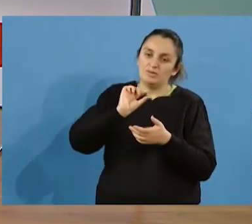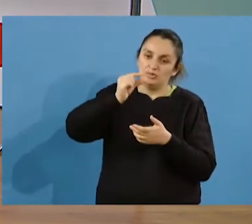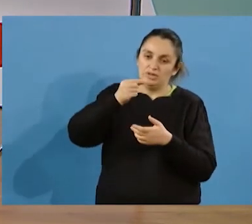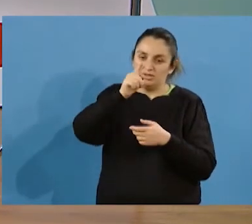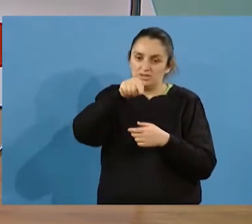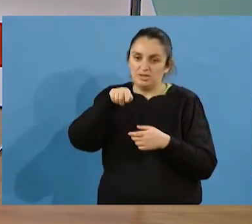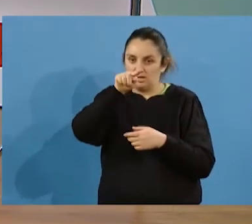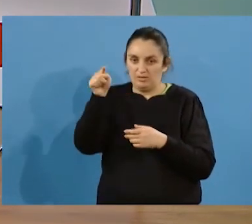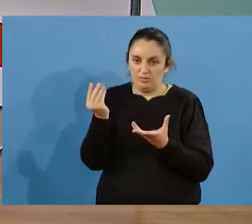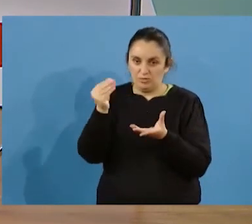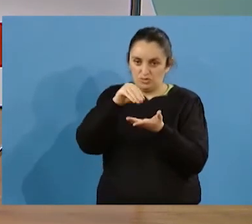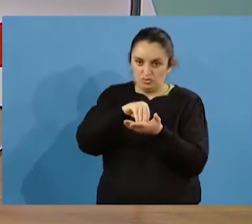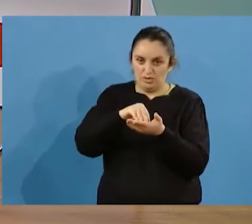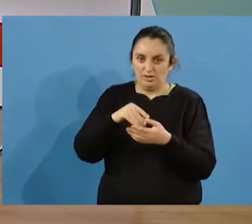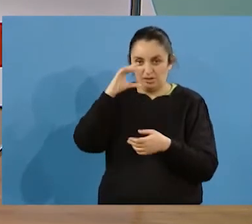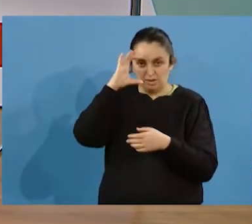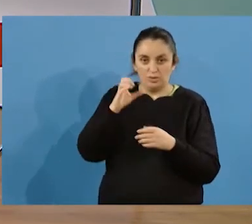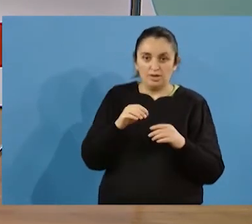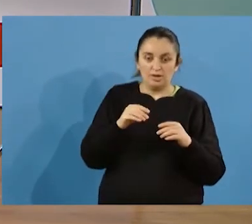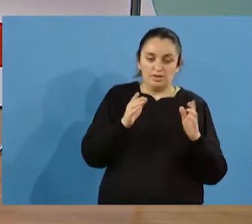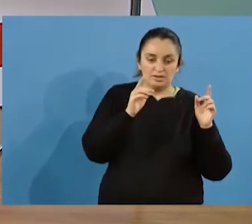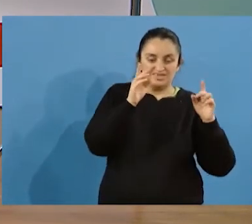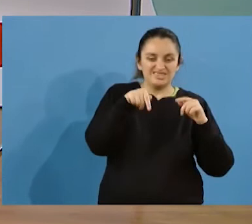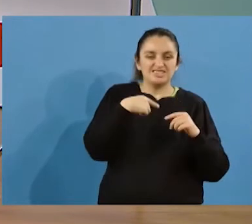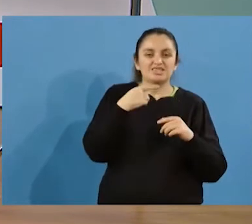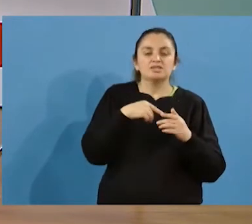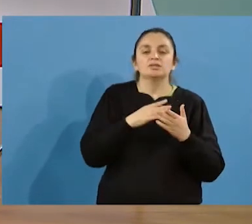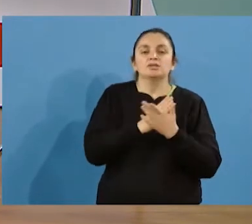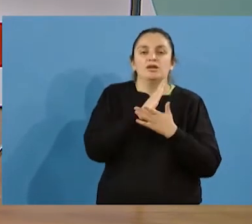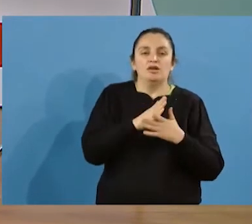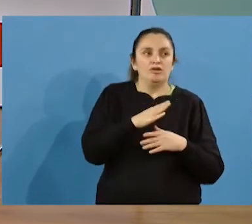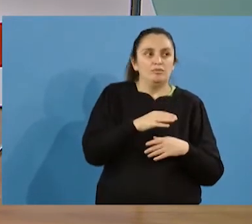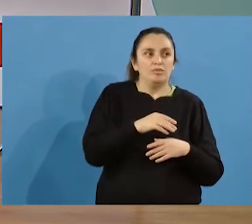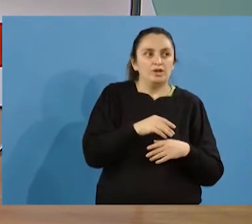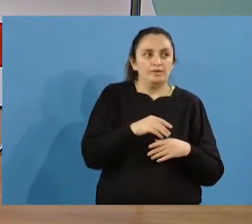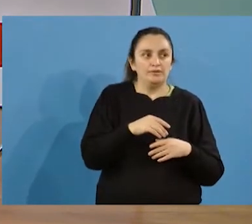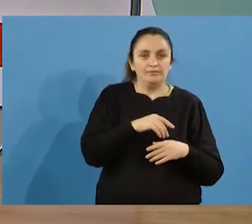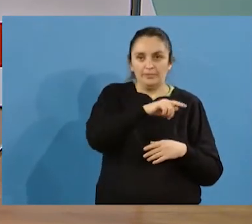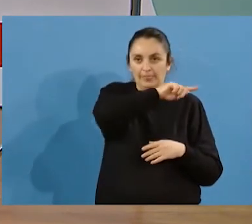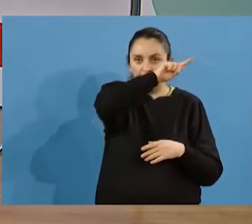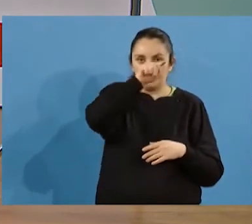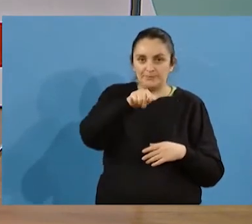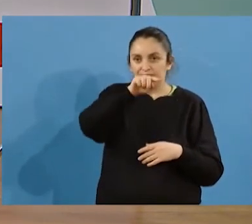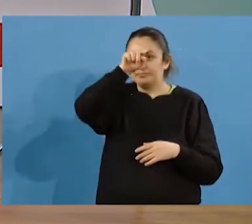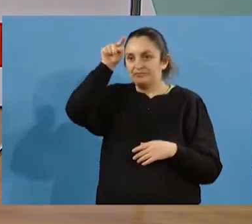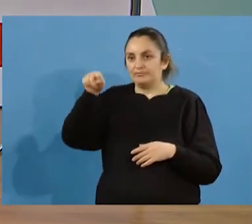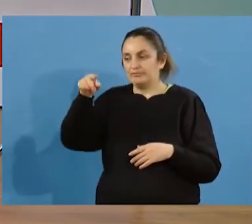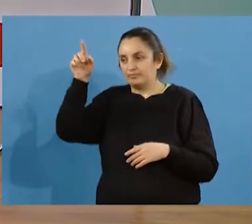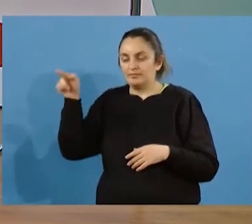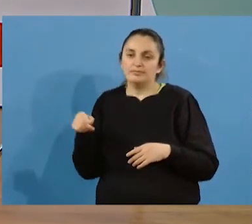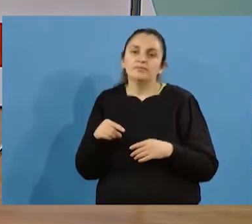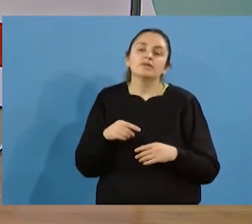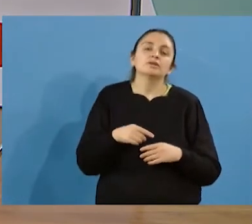radicación acuérdense que separamos en términos siempre separábamos en términos y los signos más y menos que no están